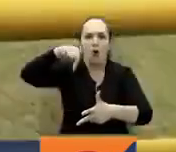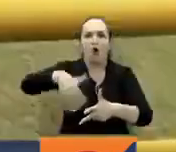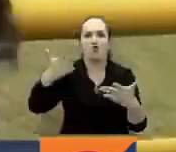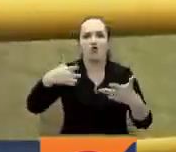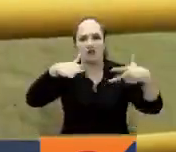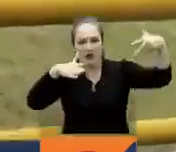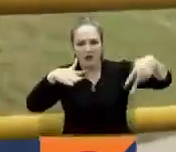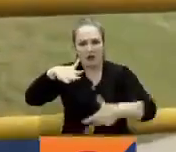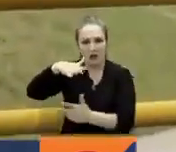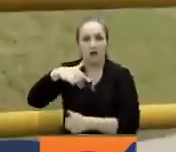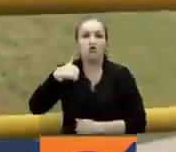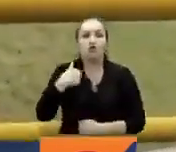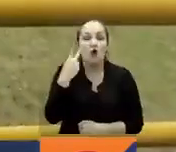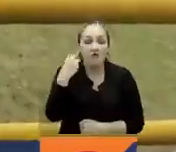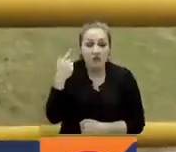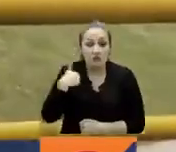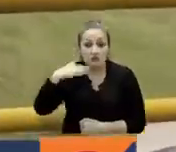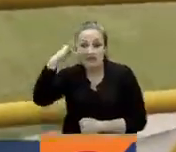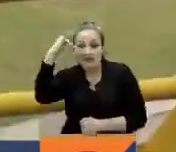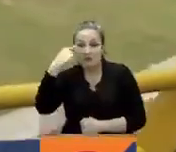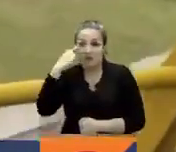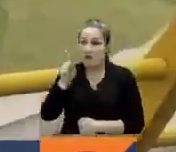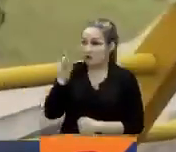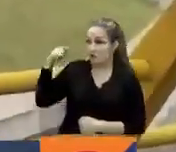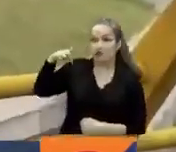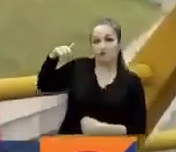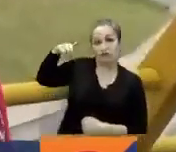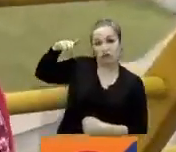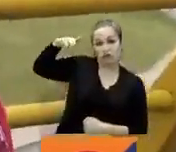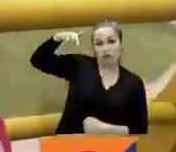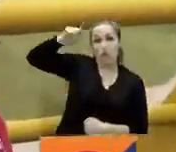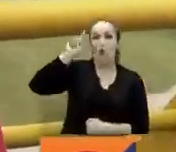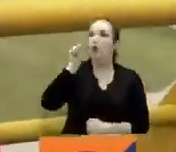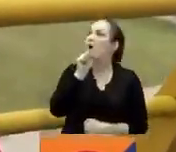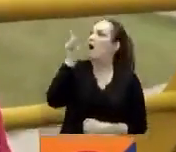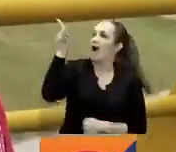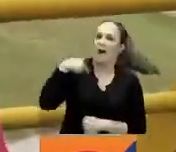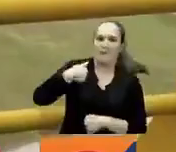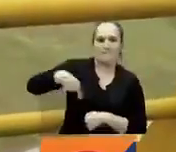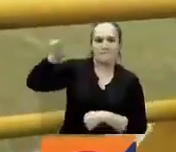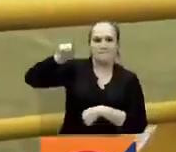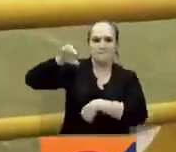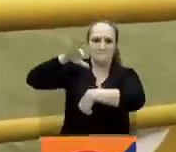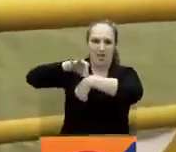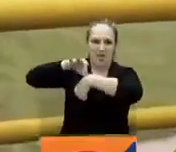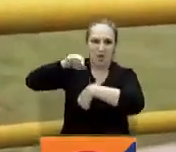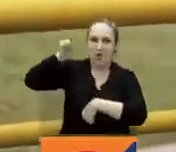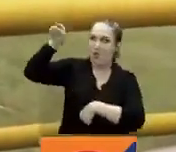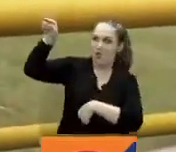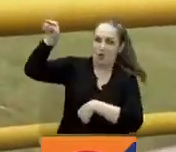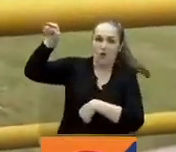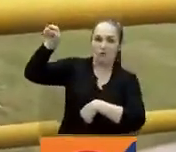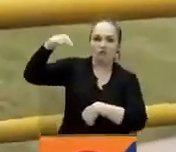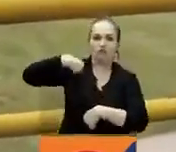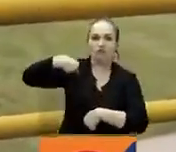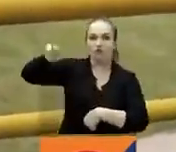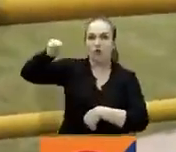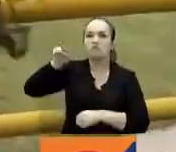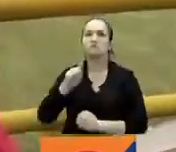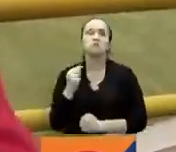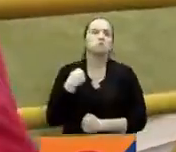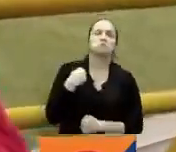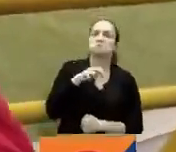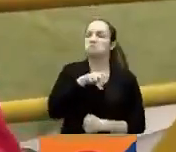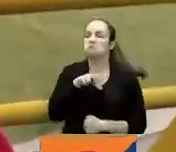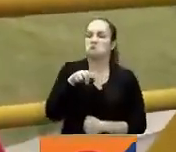94. Yo venía por allá, por ese lado, porque tenía cita médica con mi médico allá en MedPlus.